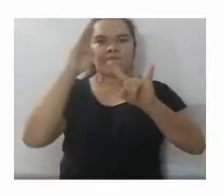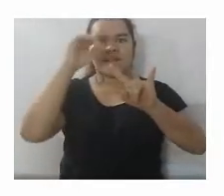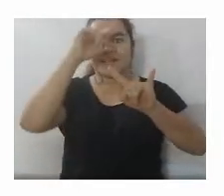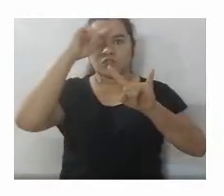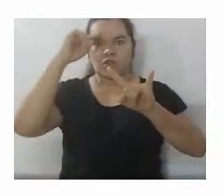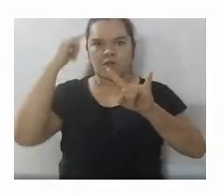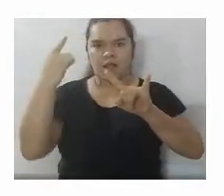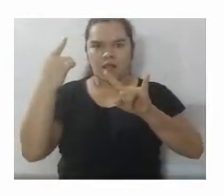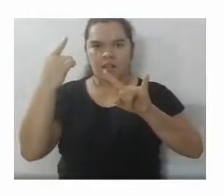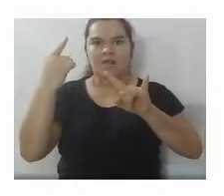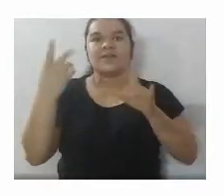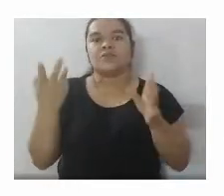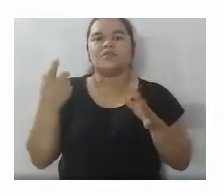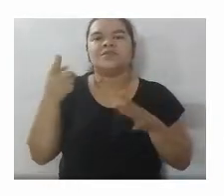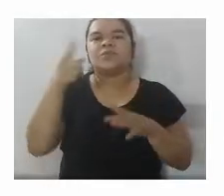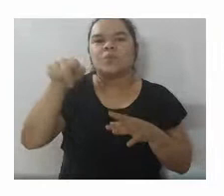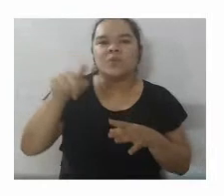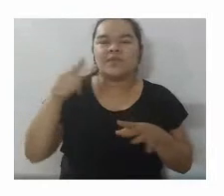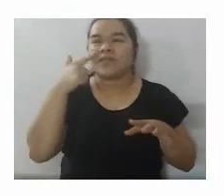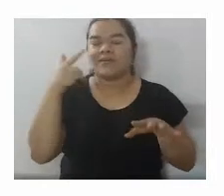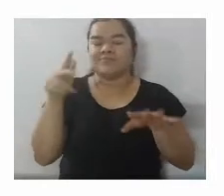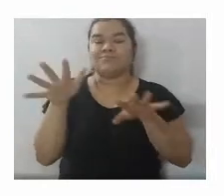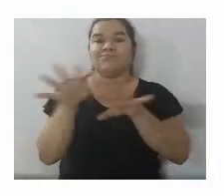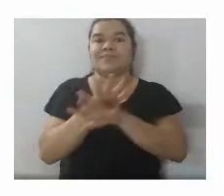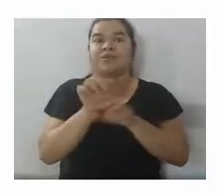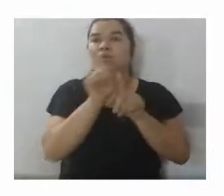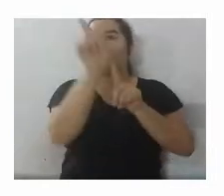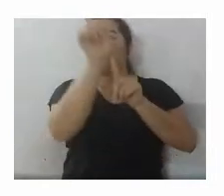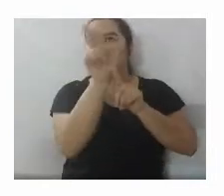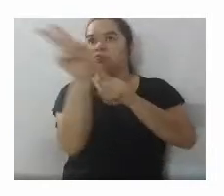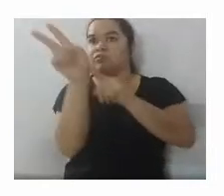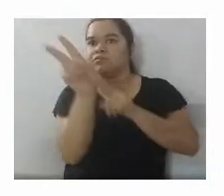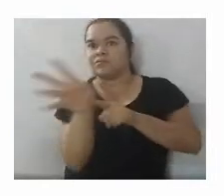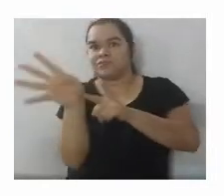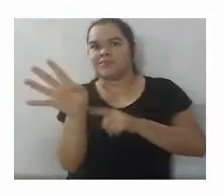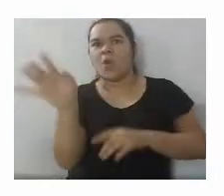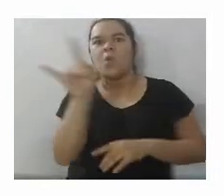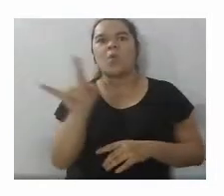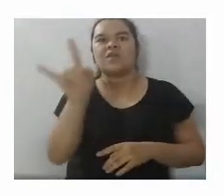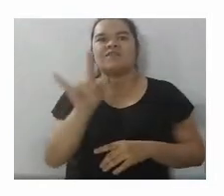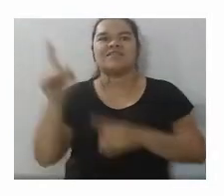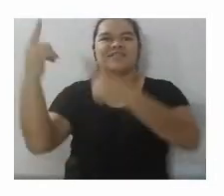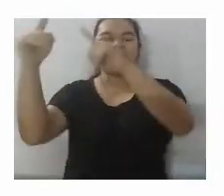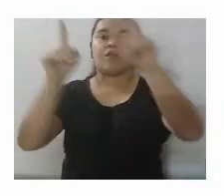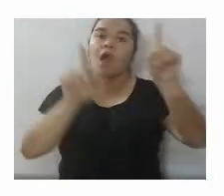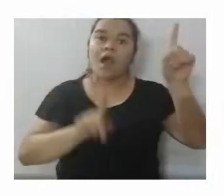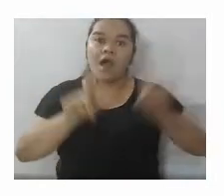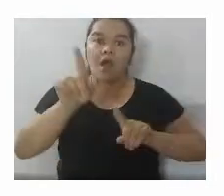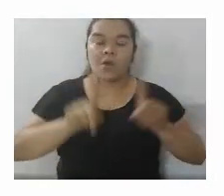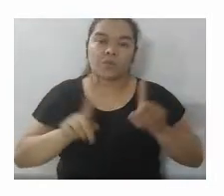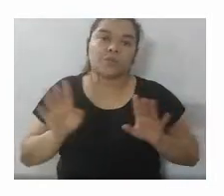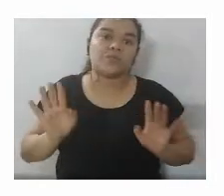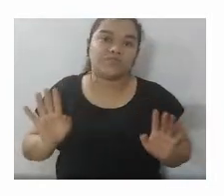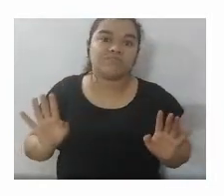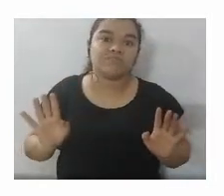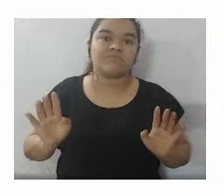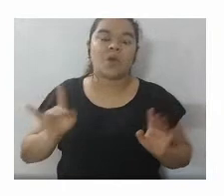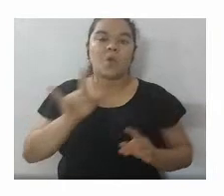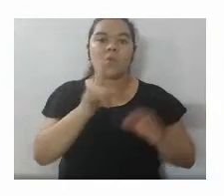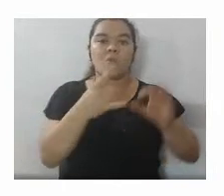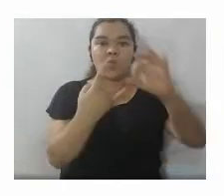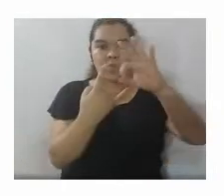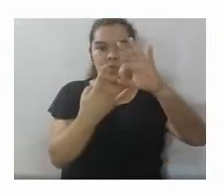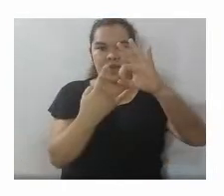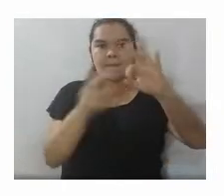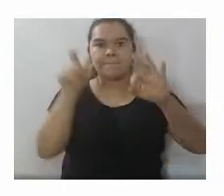muy similar, proceso de prescripción tal vez de otras universidades, ¿sí? Nos ha pasado por ahí, dentro de la UNE, por ahí que